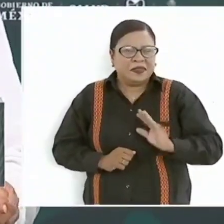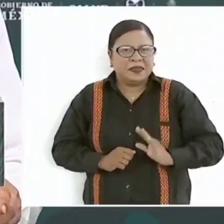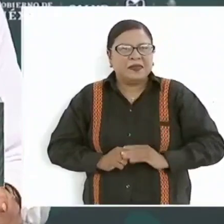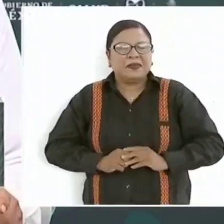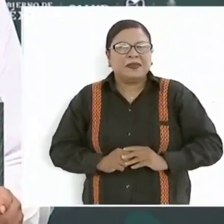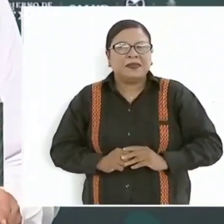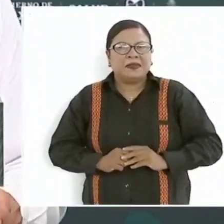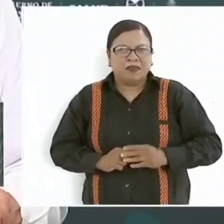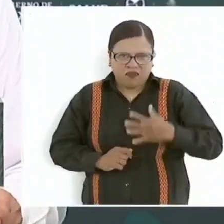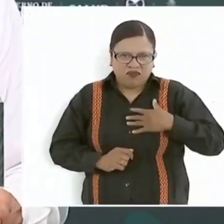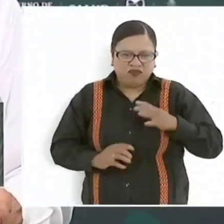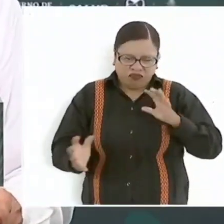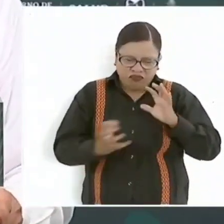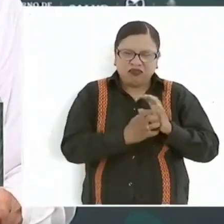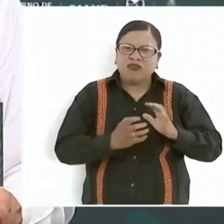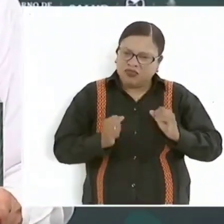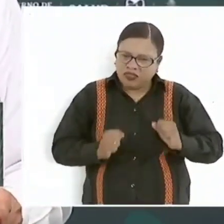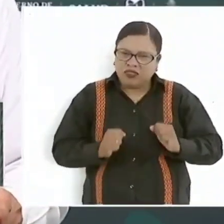Le voy a pichar.